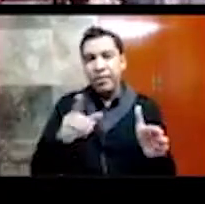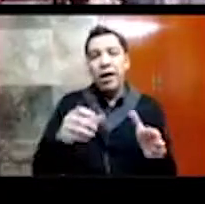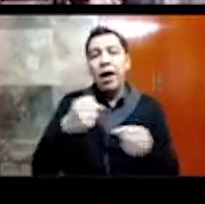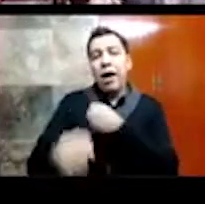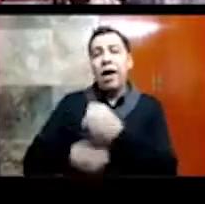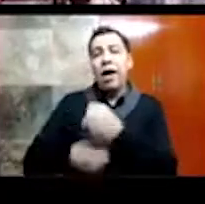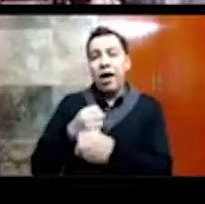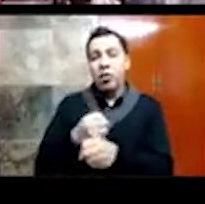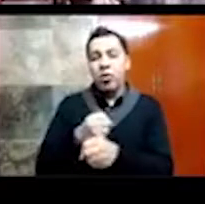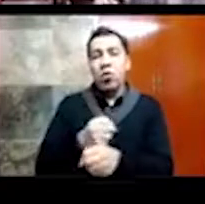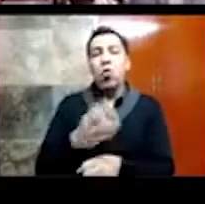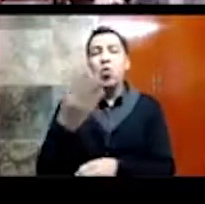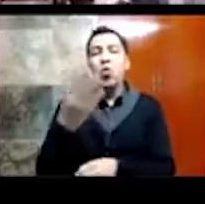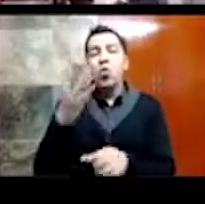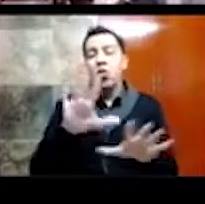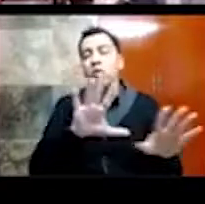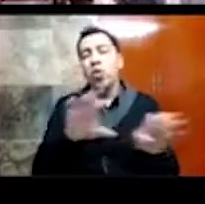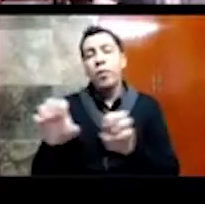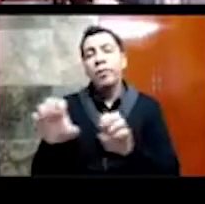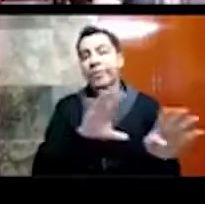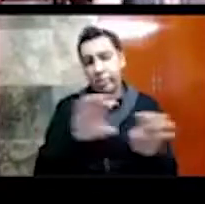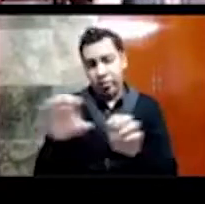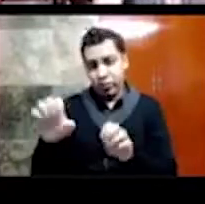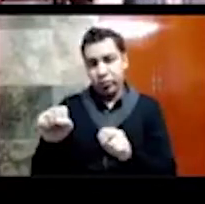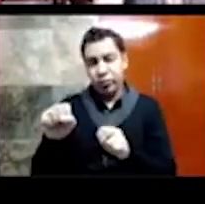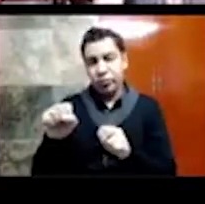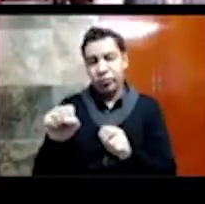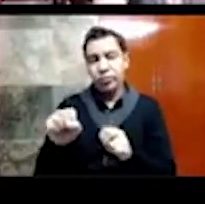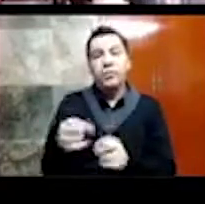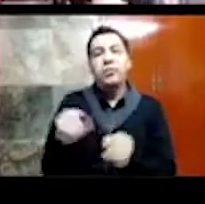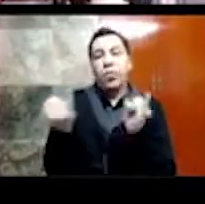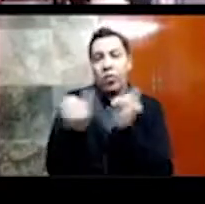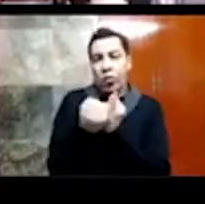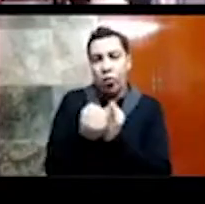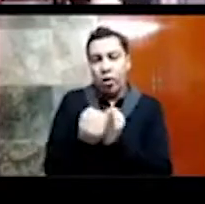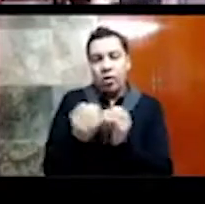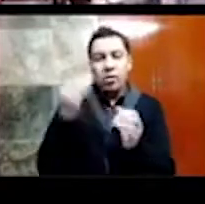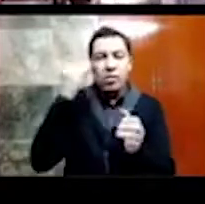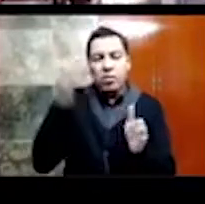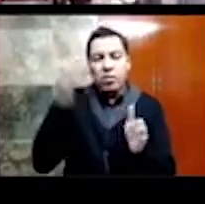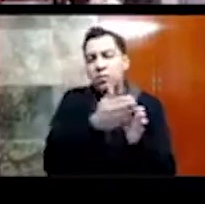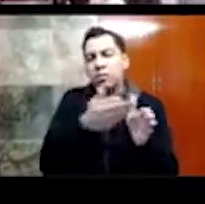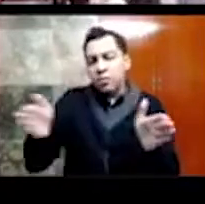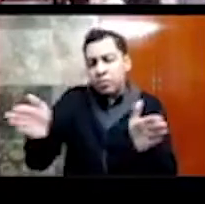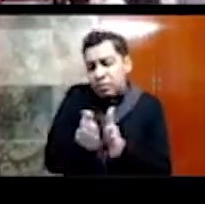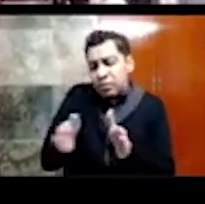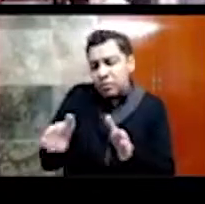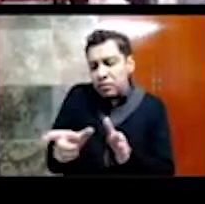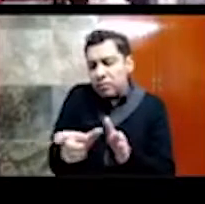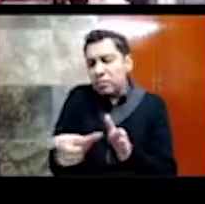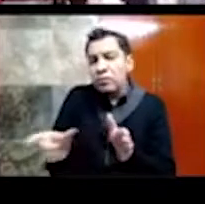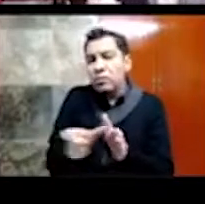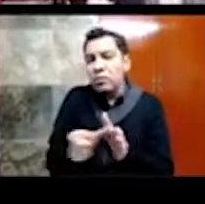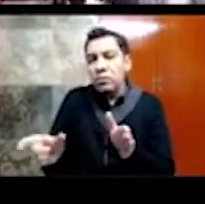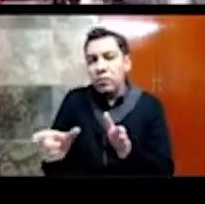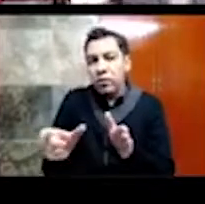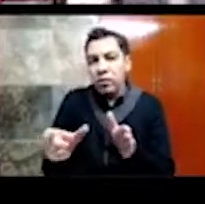que conforman la componente esencial de los sitios del posclásico temprano, protagonizado por Tula. Y